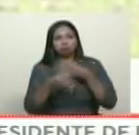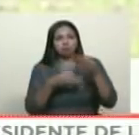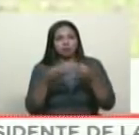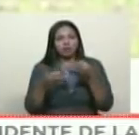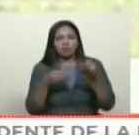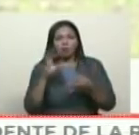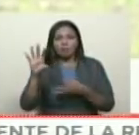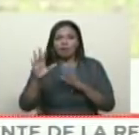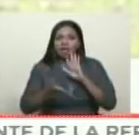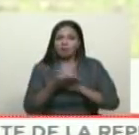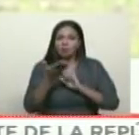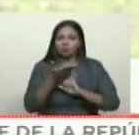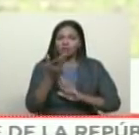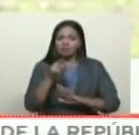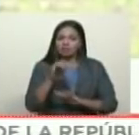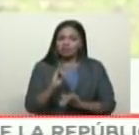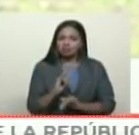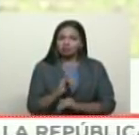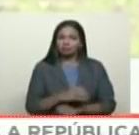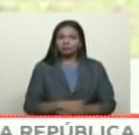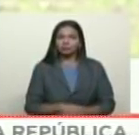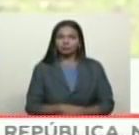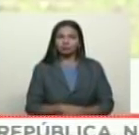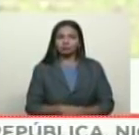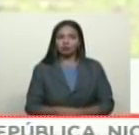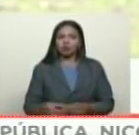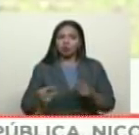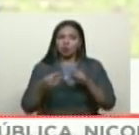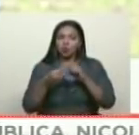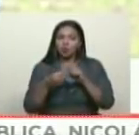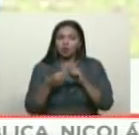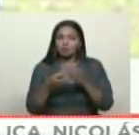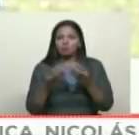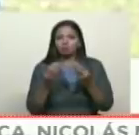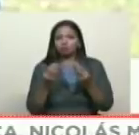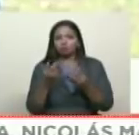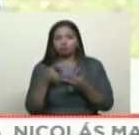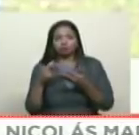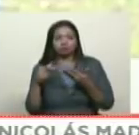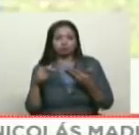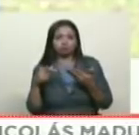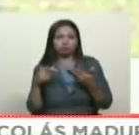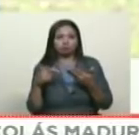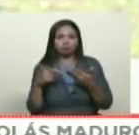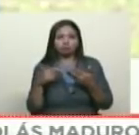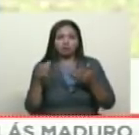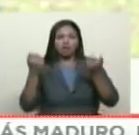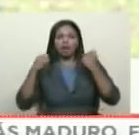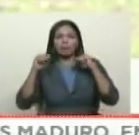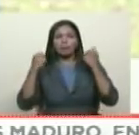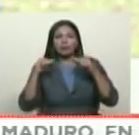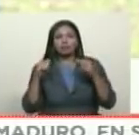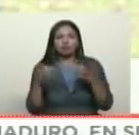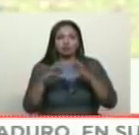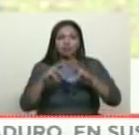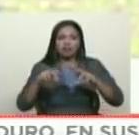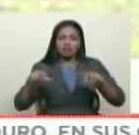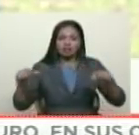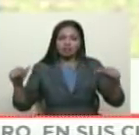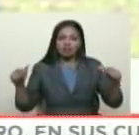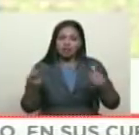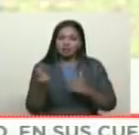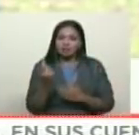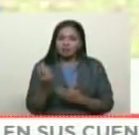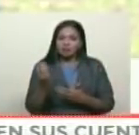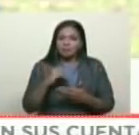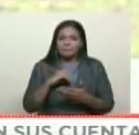país la importancia de esto. Hay que unir muchos elementos. La preparación de la tierra. Hace falta